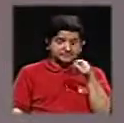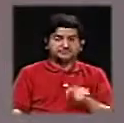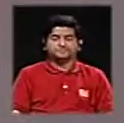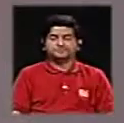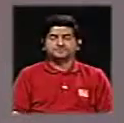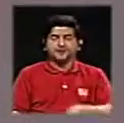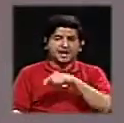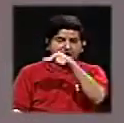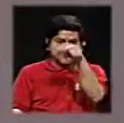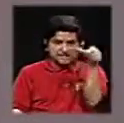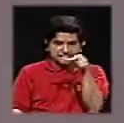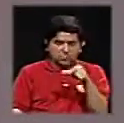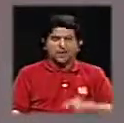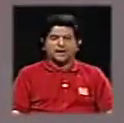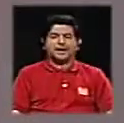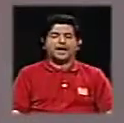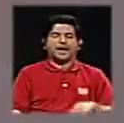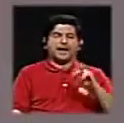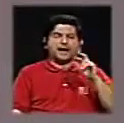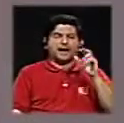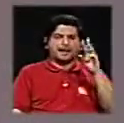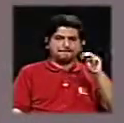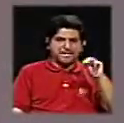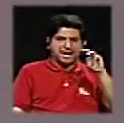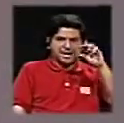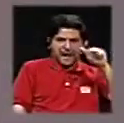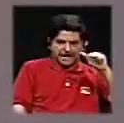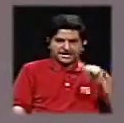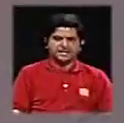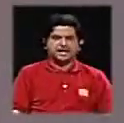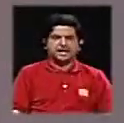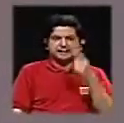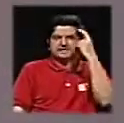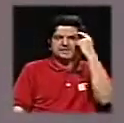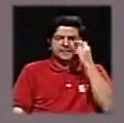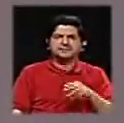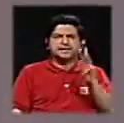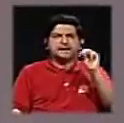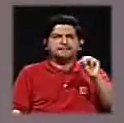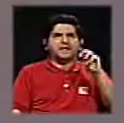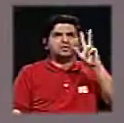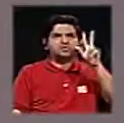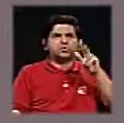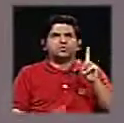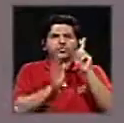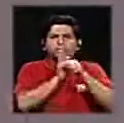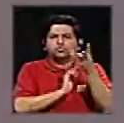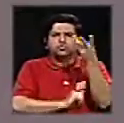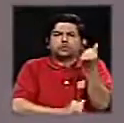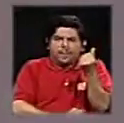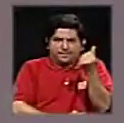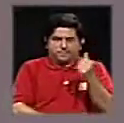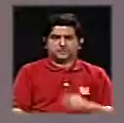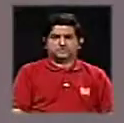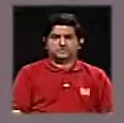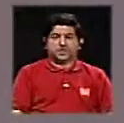cuenca, la del María Aguilar, con una tormenta como Tomás, es de tantos metros cúbicos por segundo. Que la alcantarilla no lo soporte, ya eso